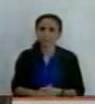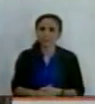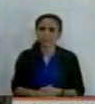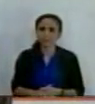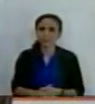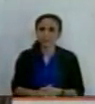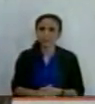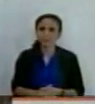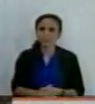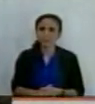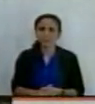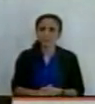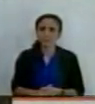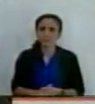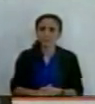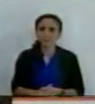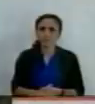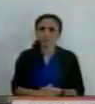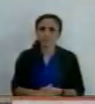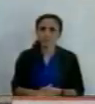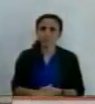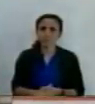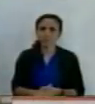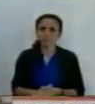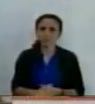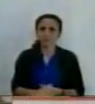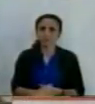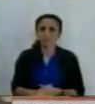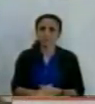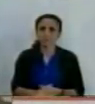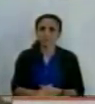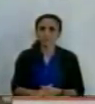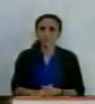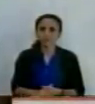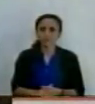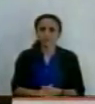llama? La están invadidas, qué sé yo, pues.